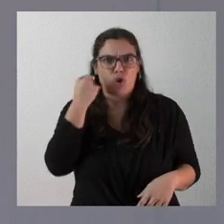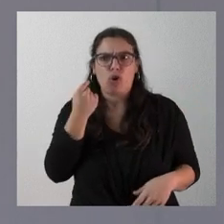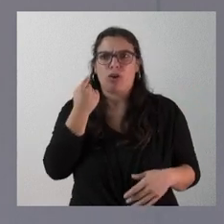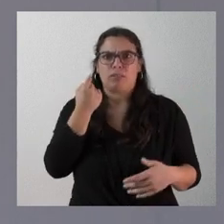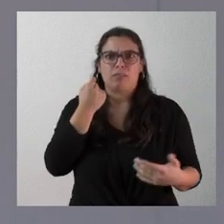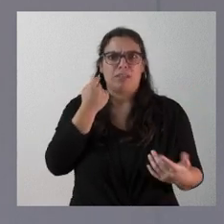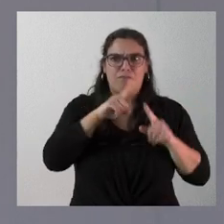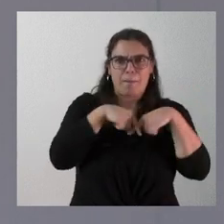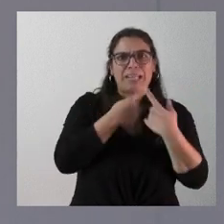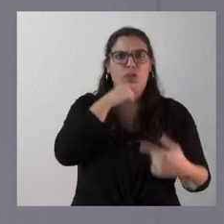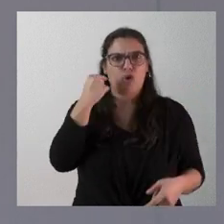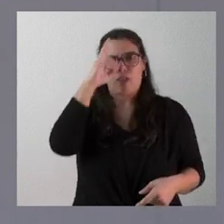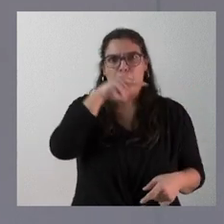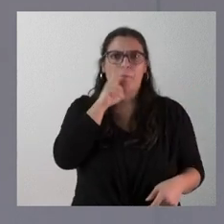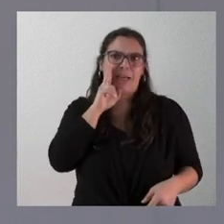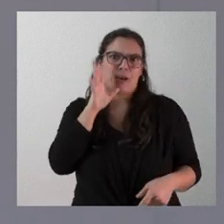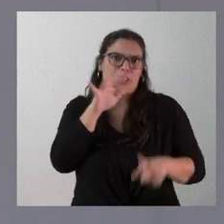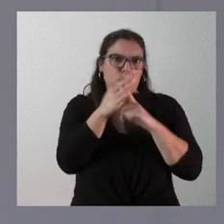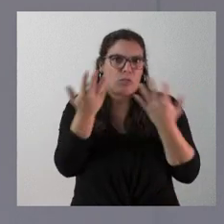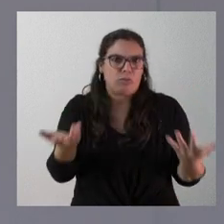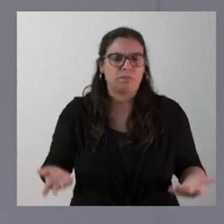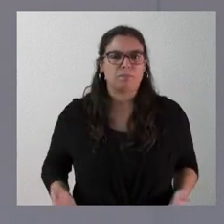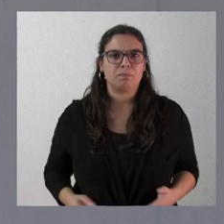en estas circunstancias que estamos atravesando